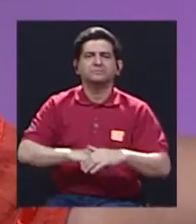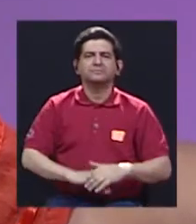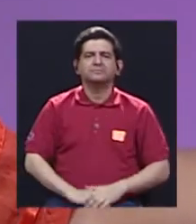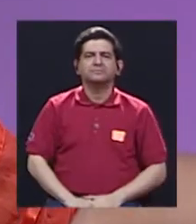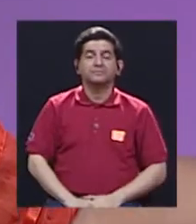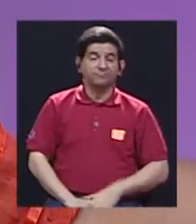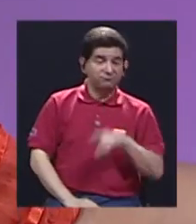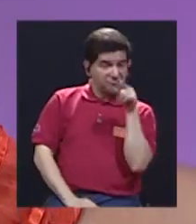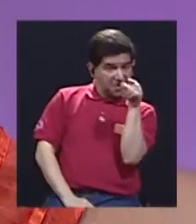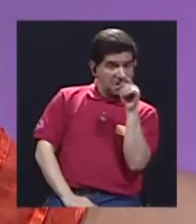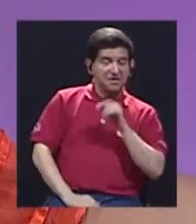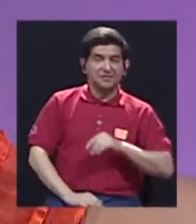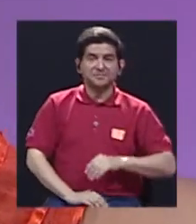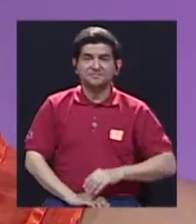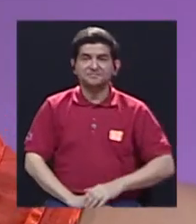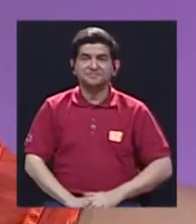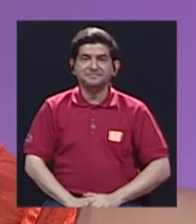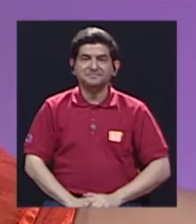y allá